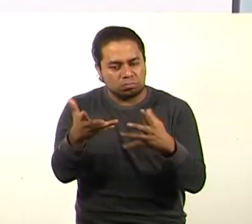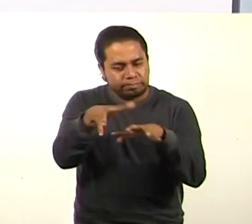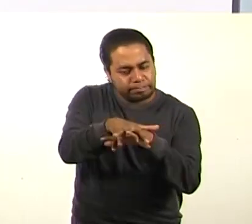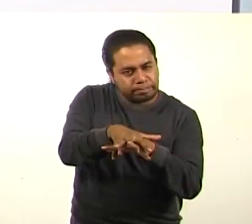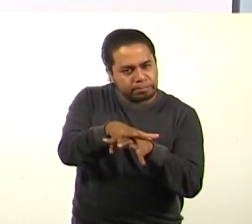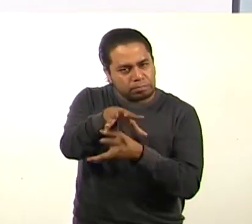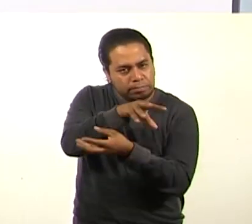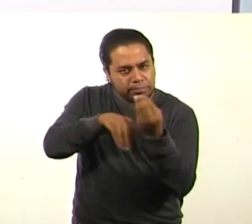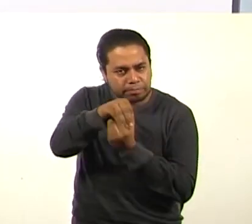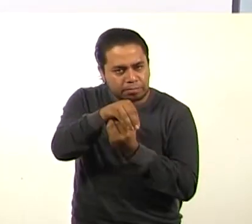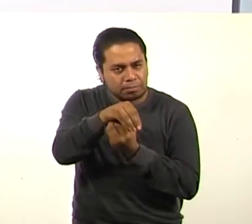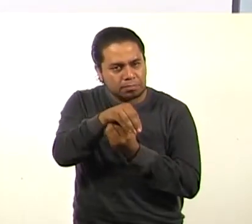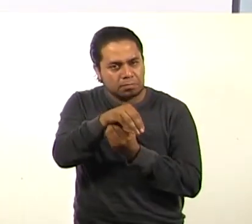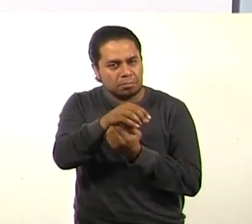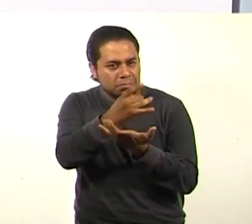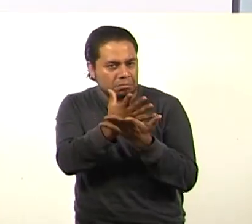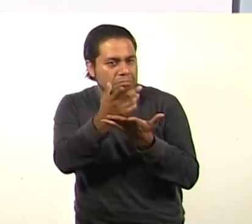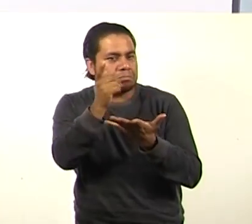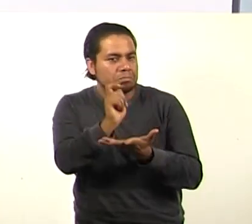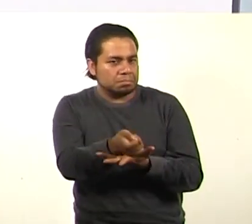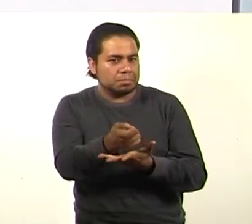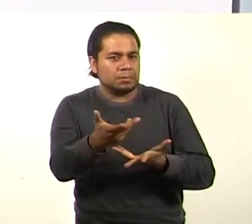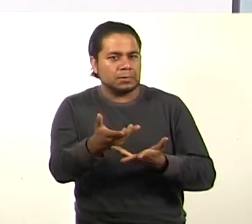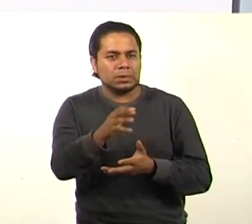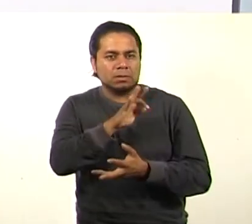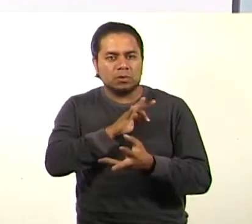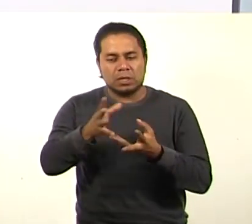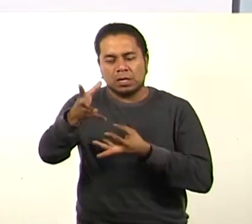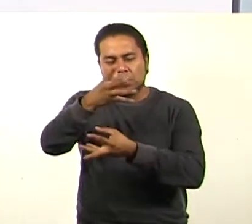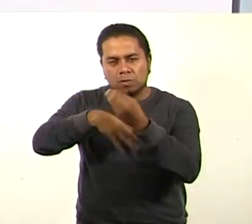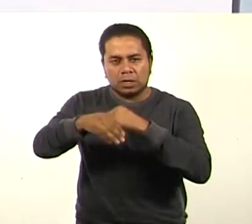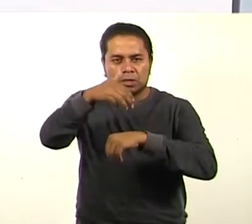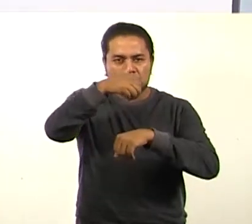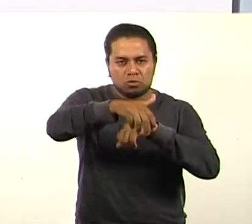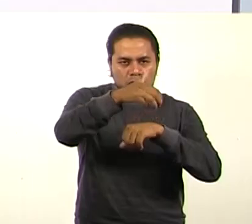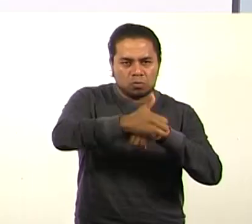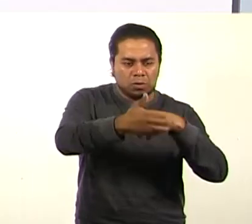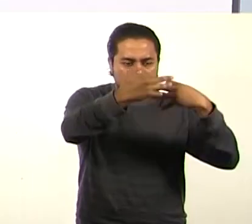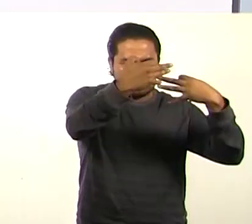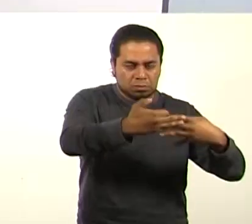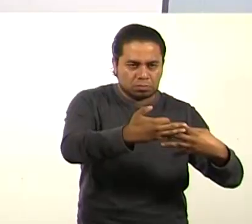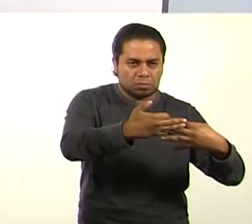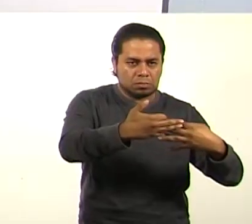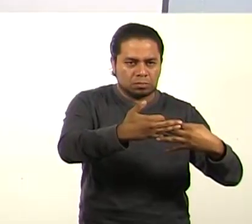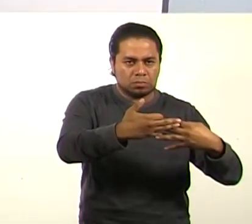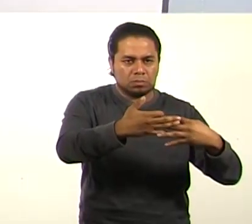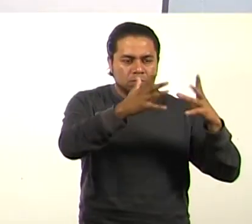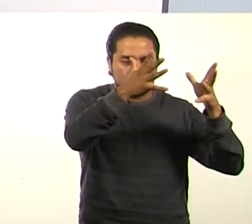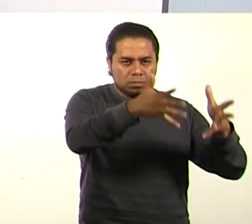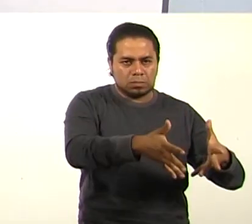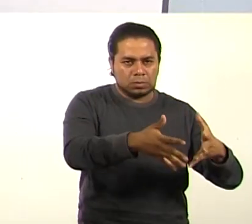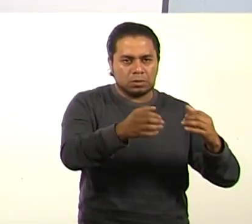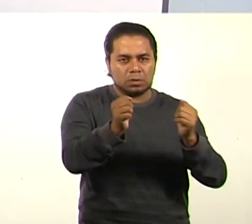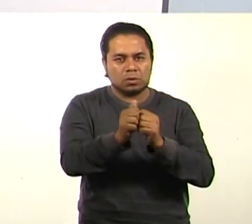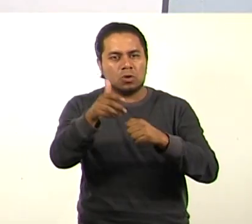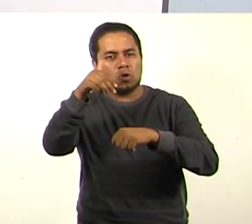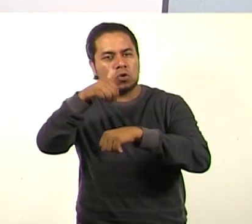Las fracciones mixtas no son más que una combinación de números enteros con